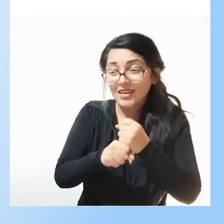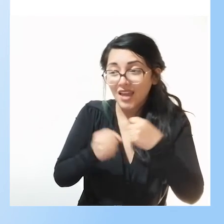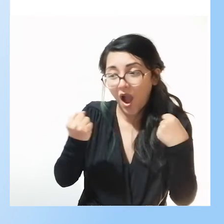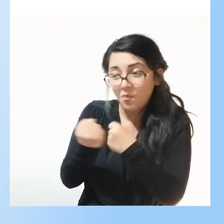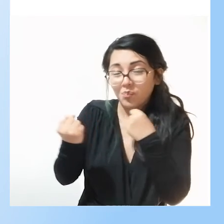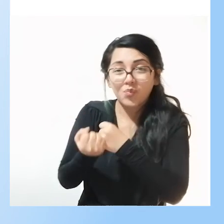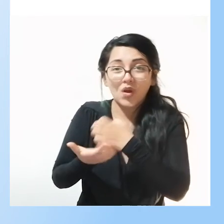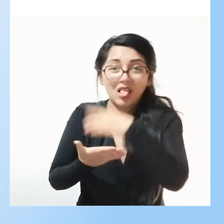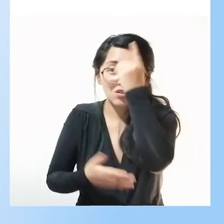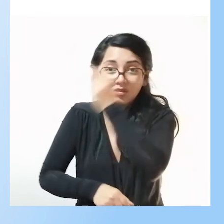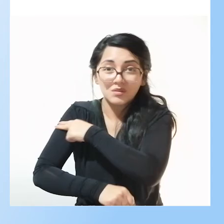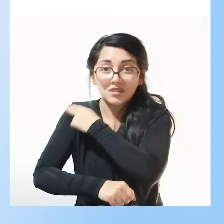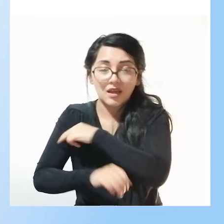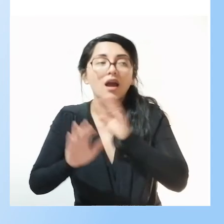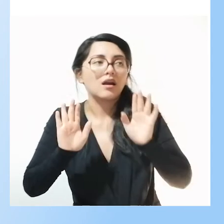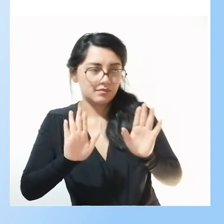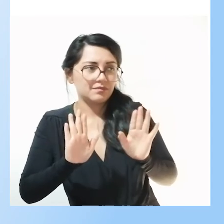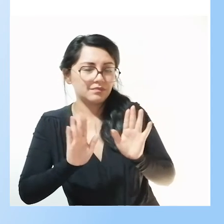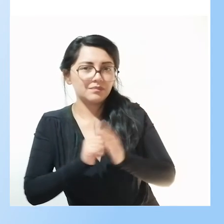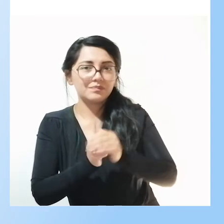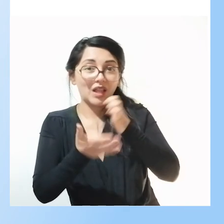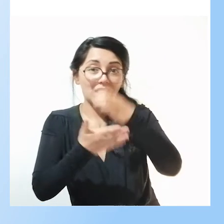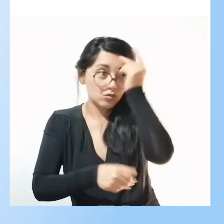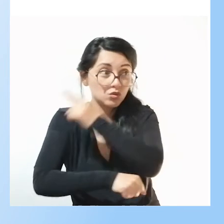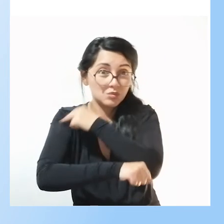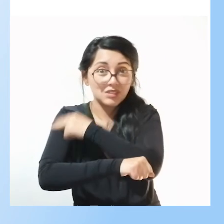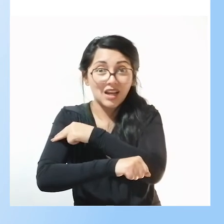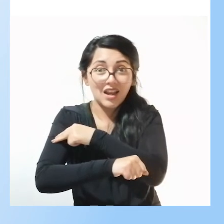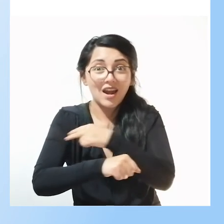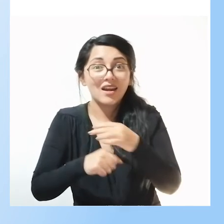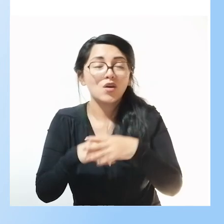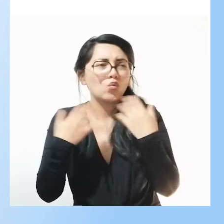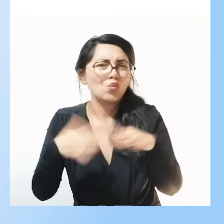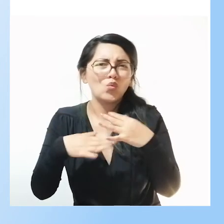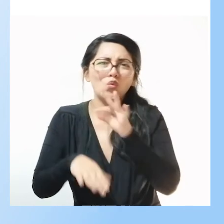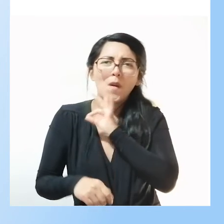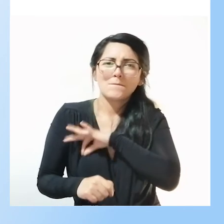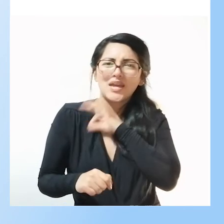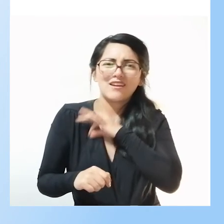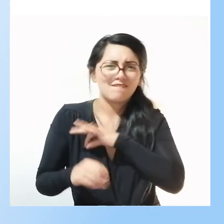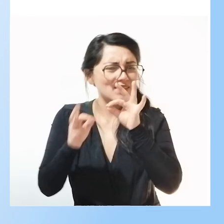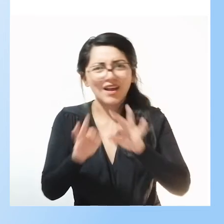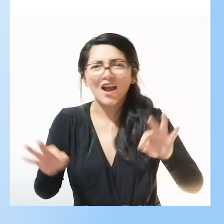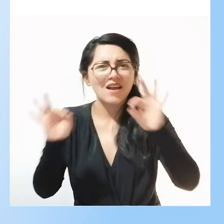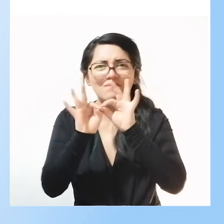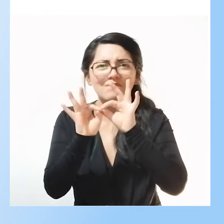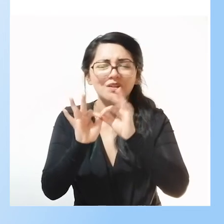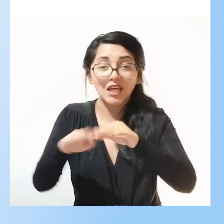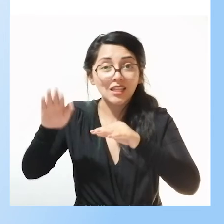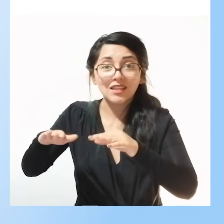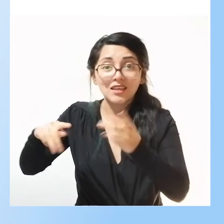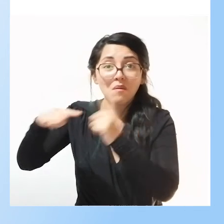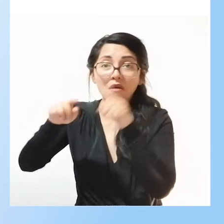Sí, a ver, la pedagogía hospitalaria aporta beneficios importantes en los niños y en